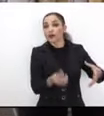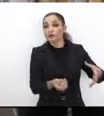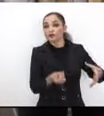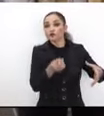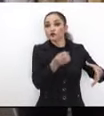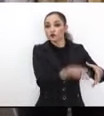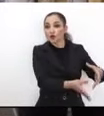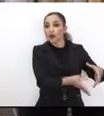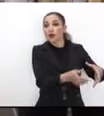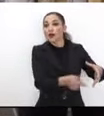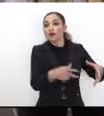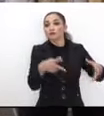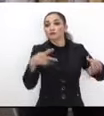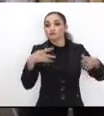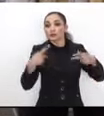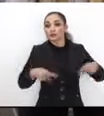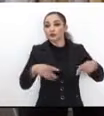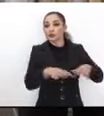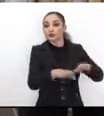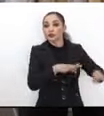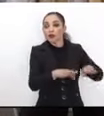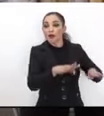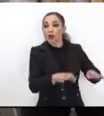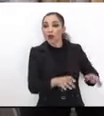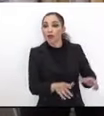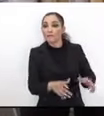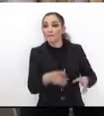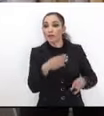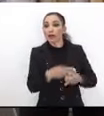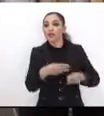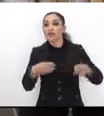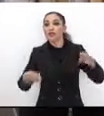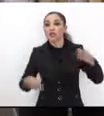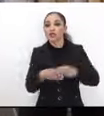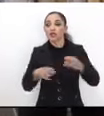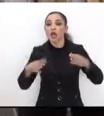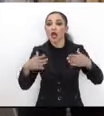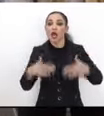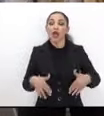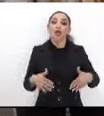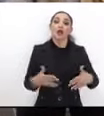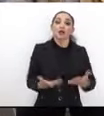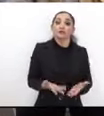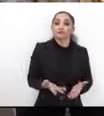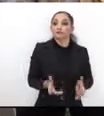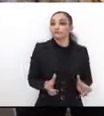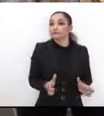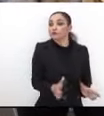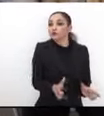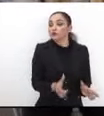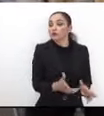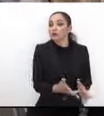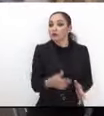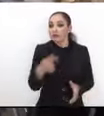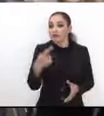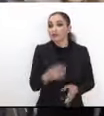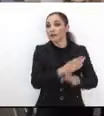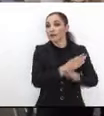médicos, el equipo de protección necesario, comida. Y no sé si quieras comentar algo, presidente. Sí,